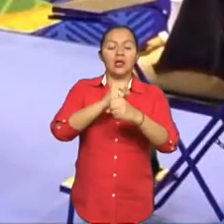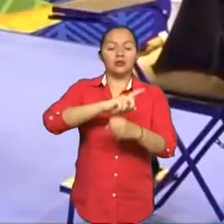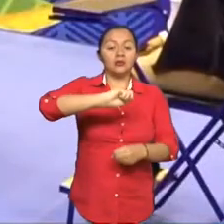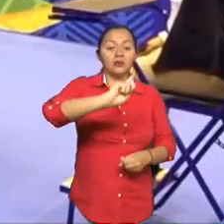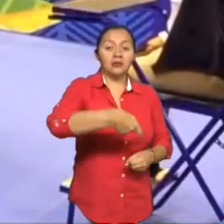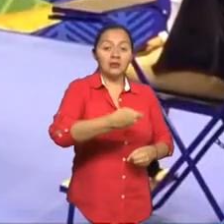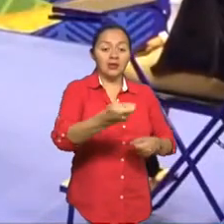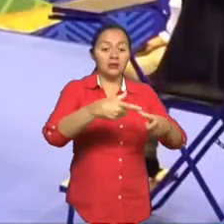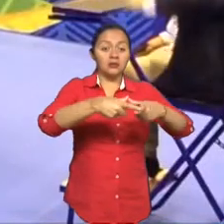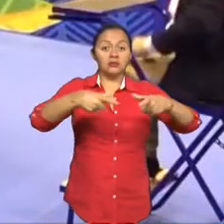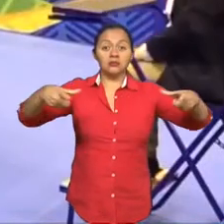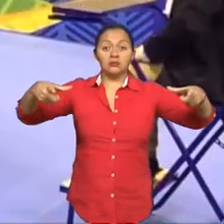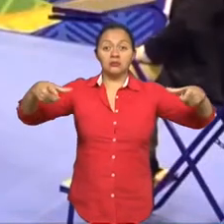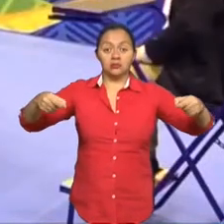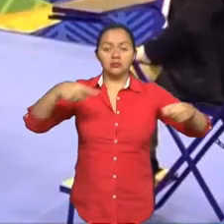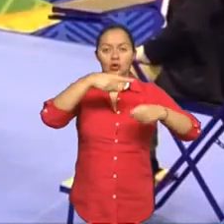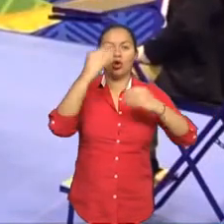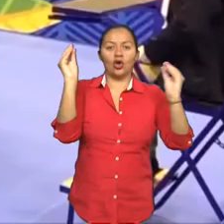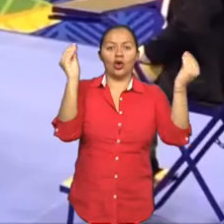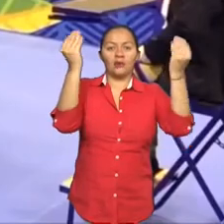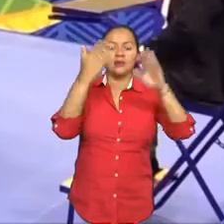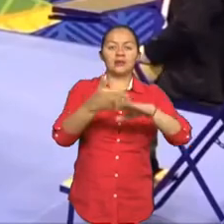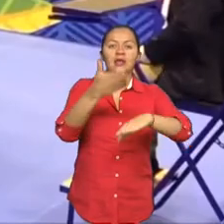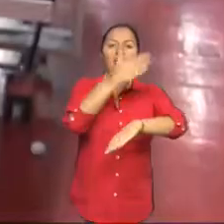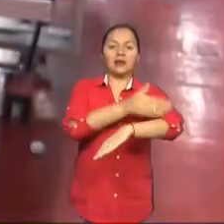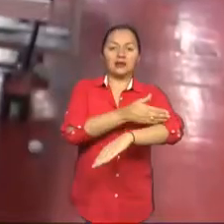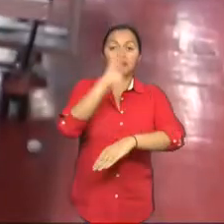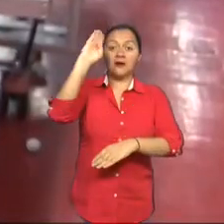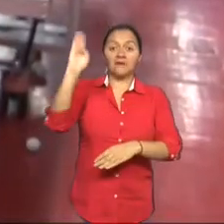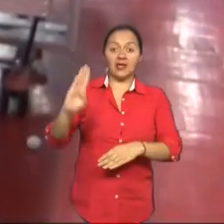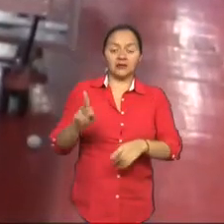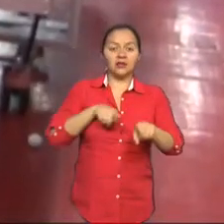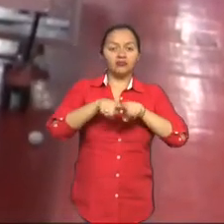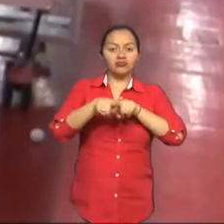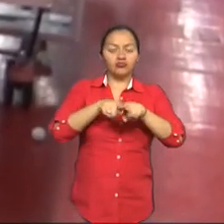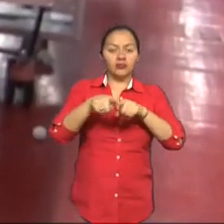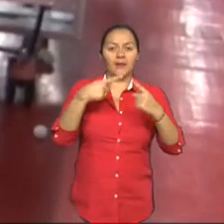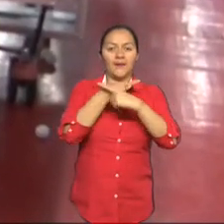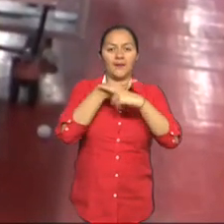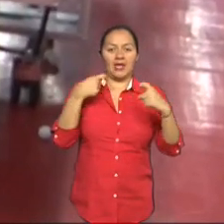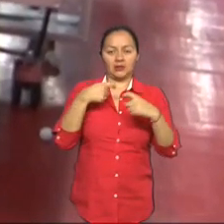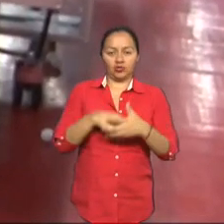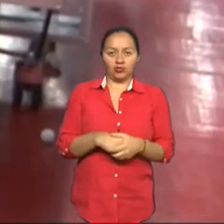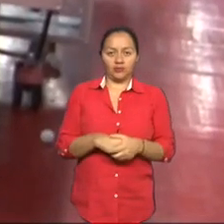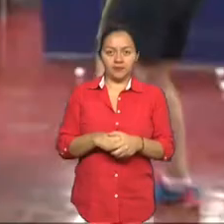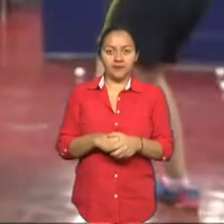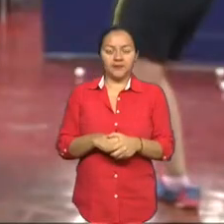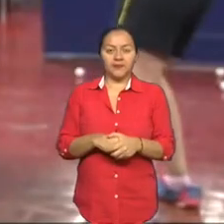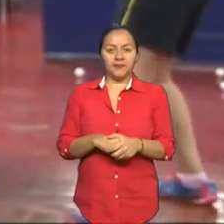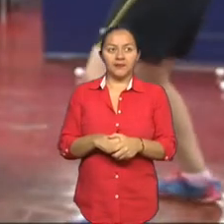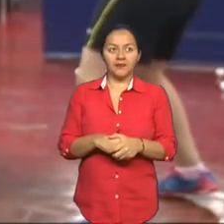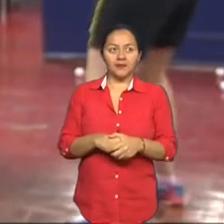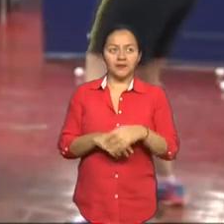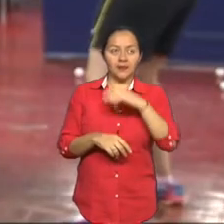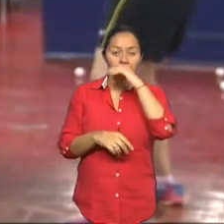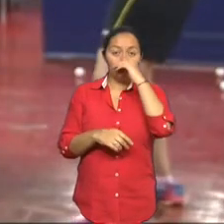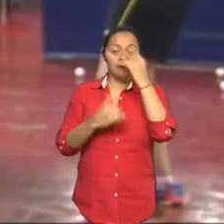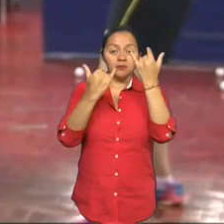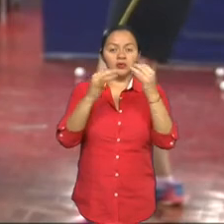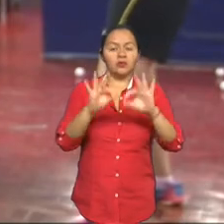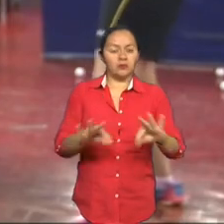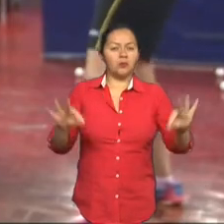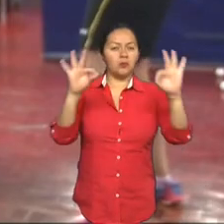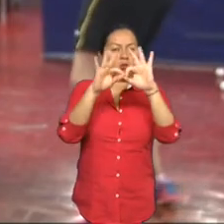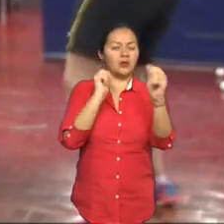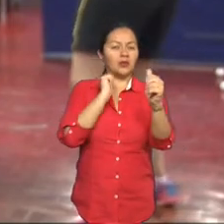Juegos Parapanamericanos Juveniles de Sao Paulo, Brasil, en marzo de este año. Es importante hacer deporte